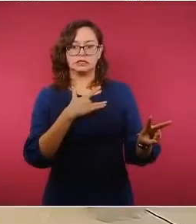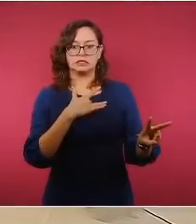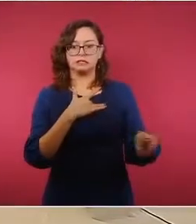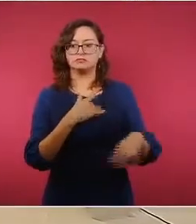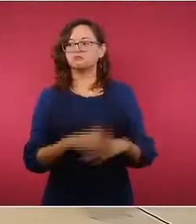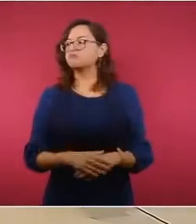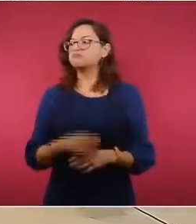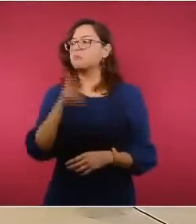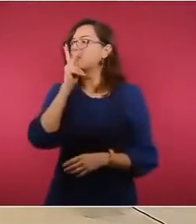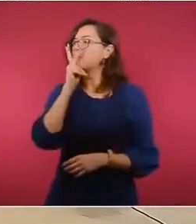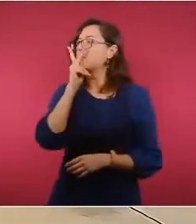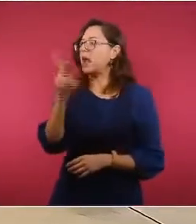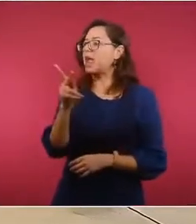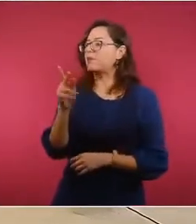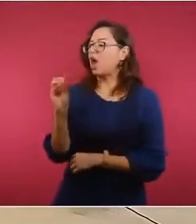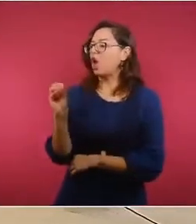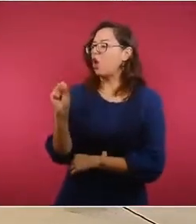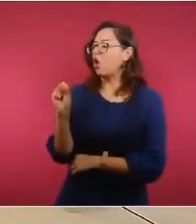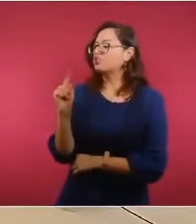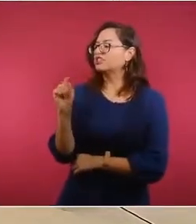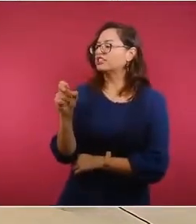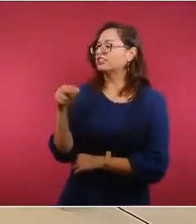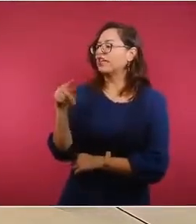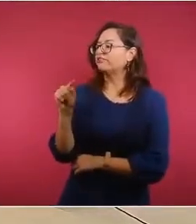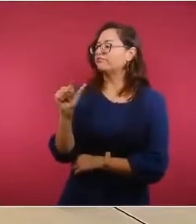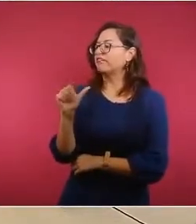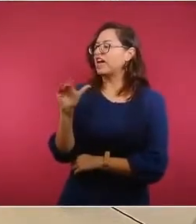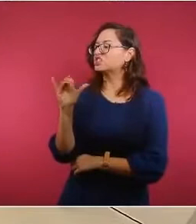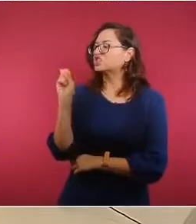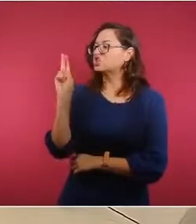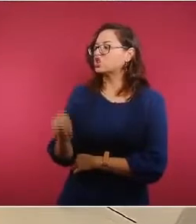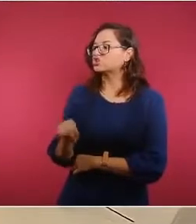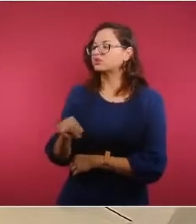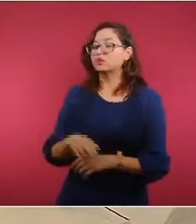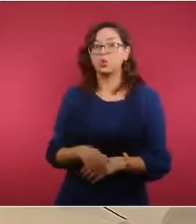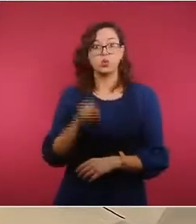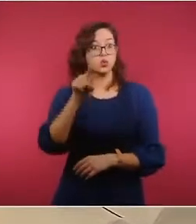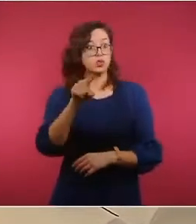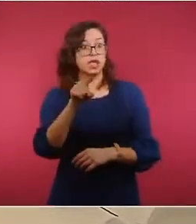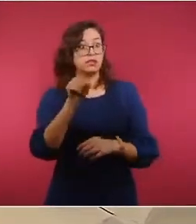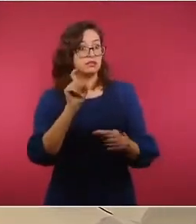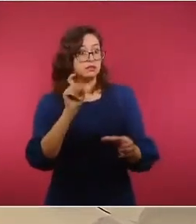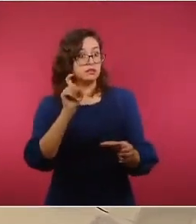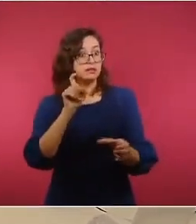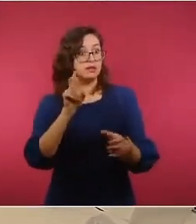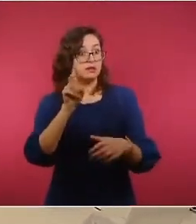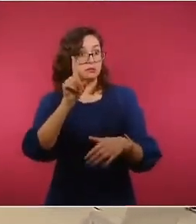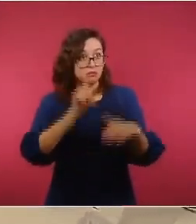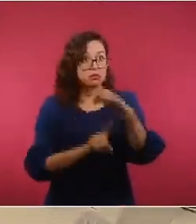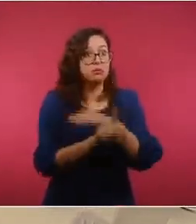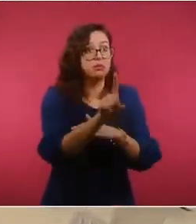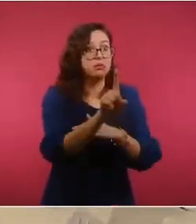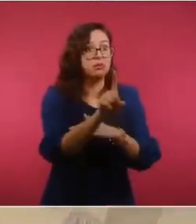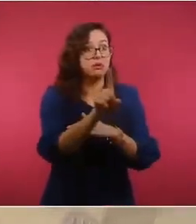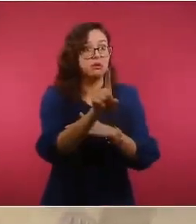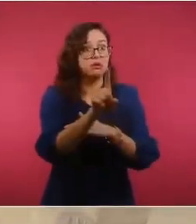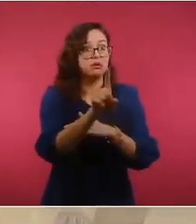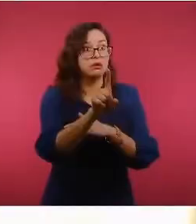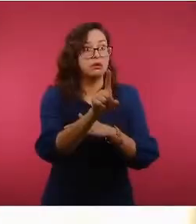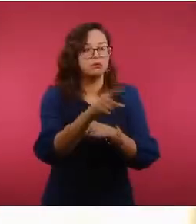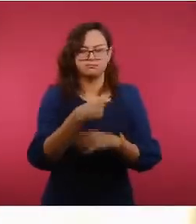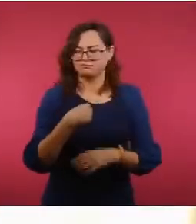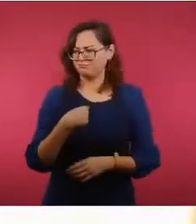Ostentación. Ostentación. ¿No se va a subir? No. Ok. Gracias. ¿Ustedes sí? Digo, porque es su trabajo,